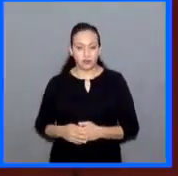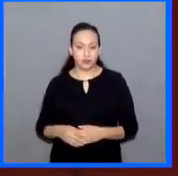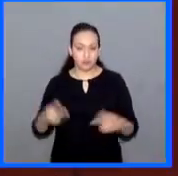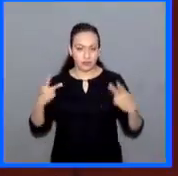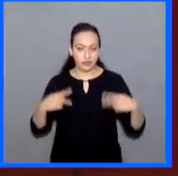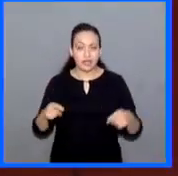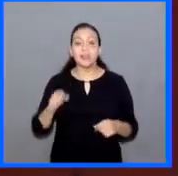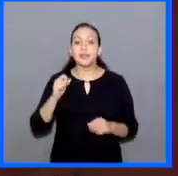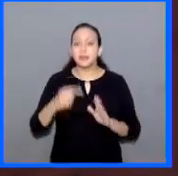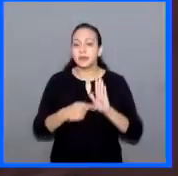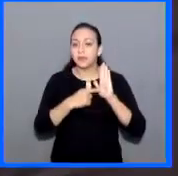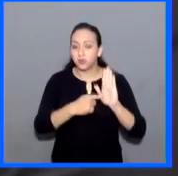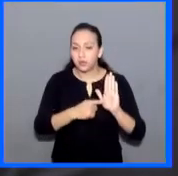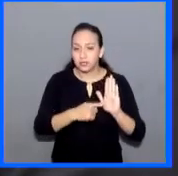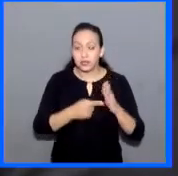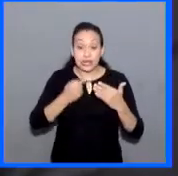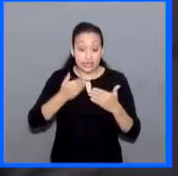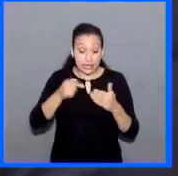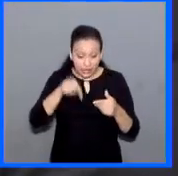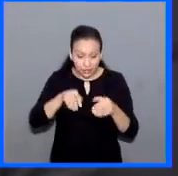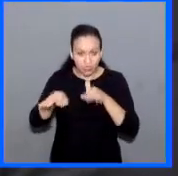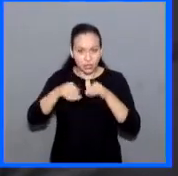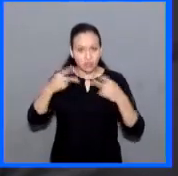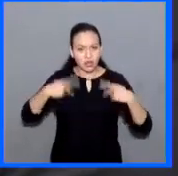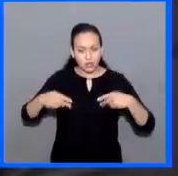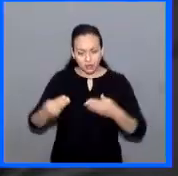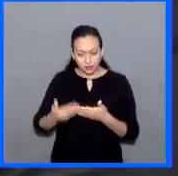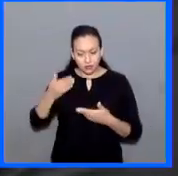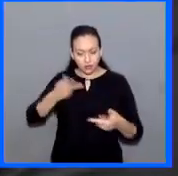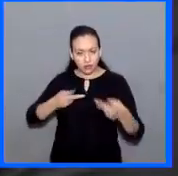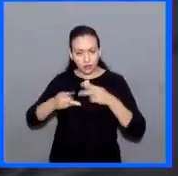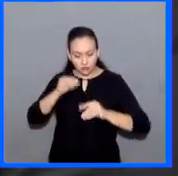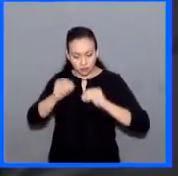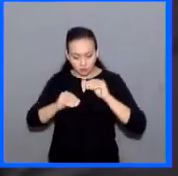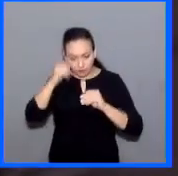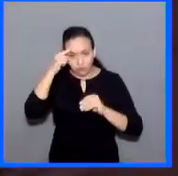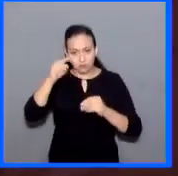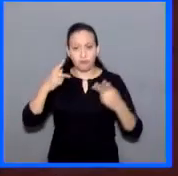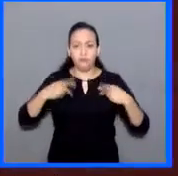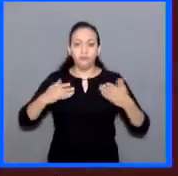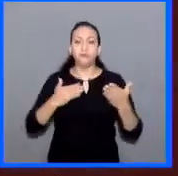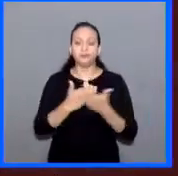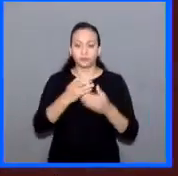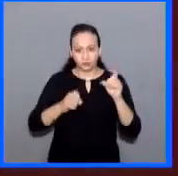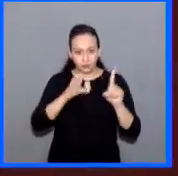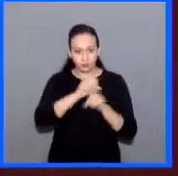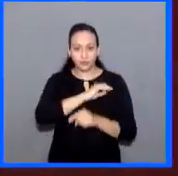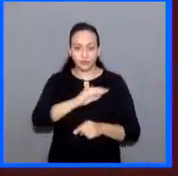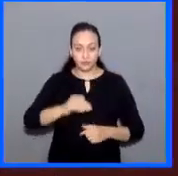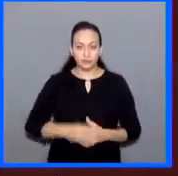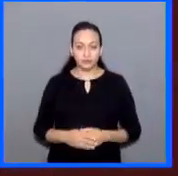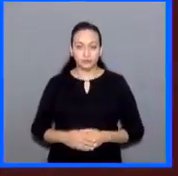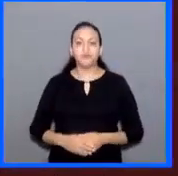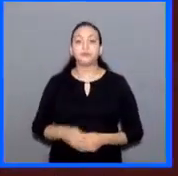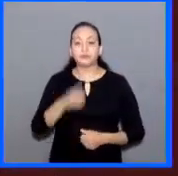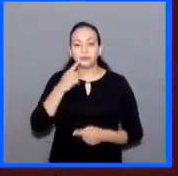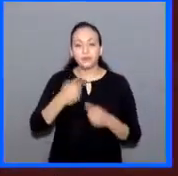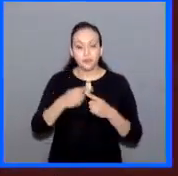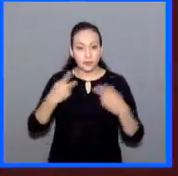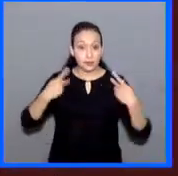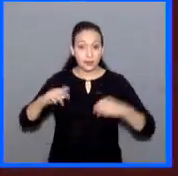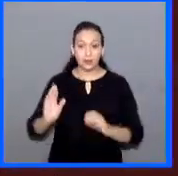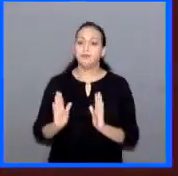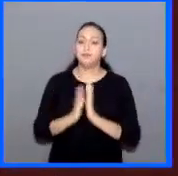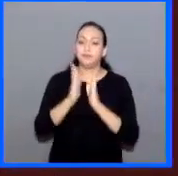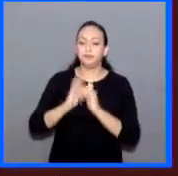una agenda de trabajo para construir nuevas rutas hacia una justicia para todos, añadieron los participantes en la